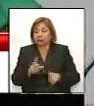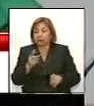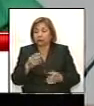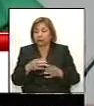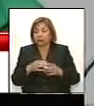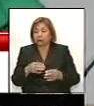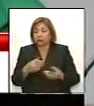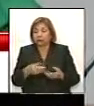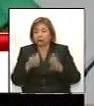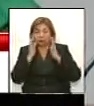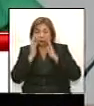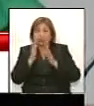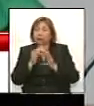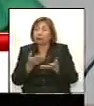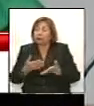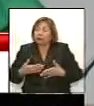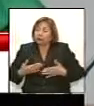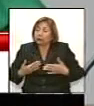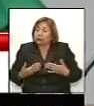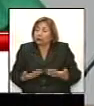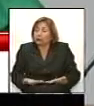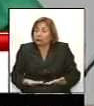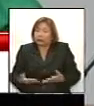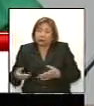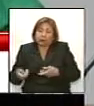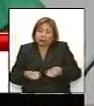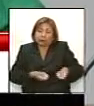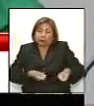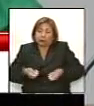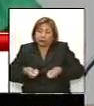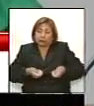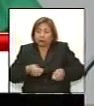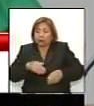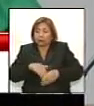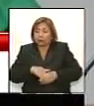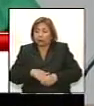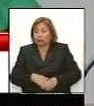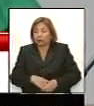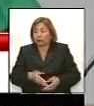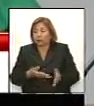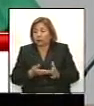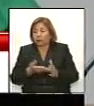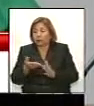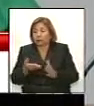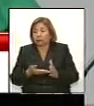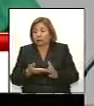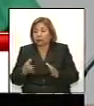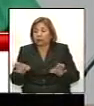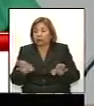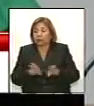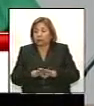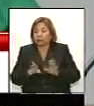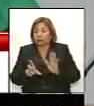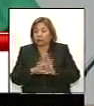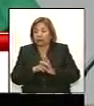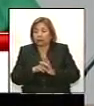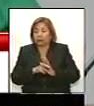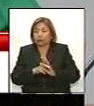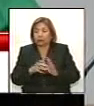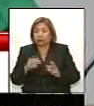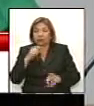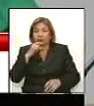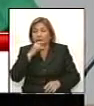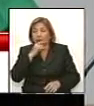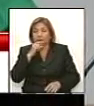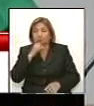nosotras atendimos, ¿no? Y que se pueda después activar el circuito. Pero creo que, y con eso cerraría, la ley de violencia contra las